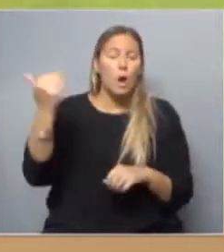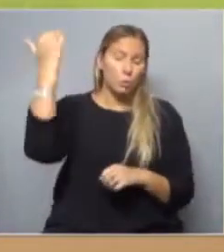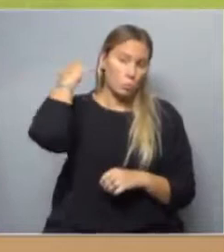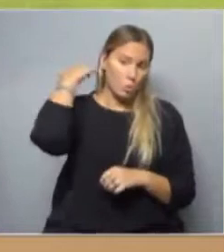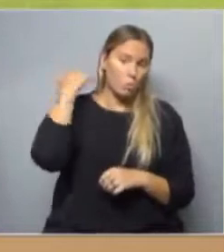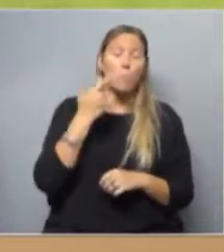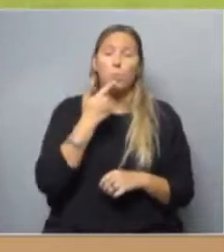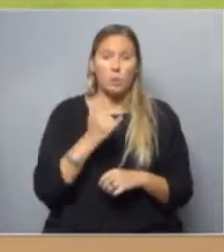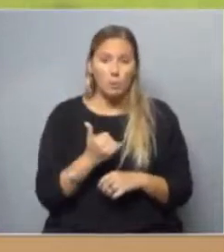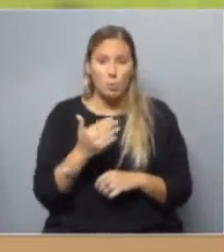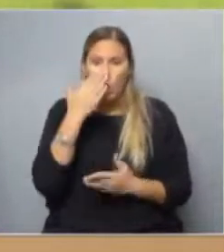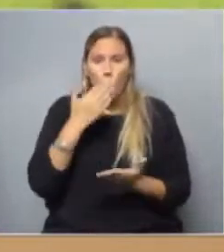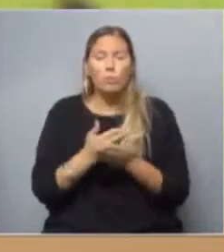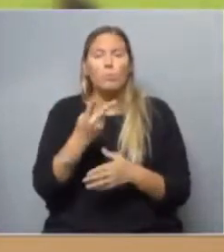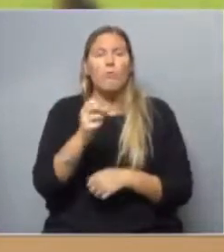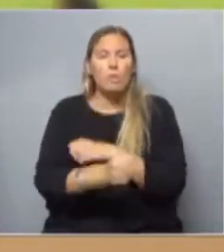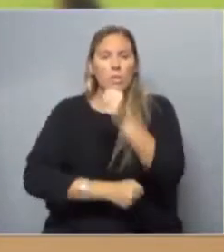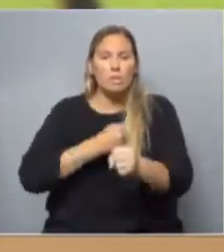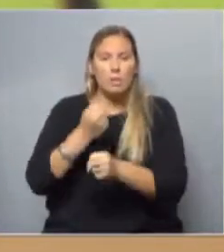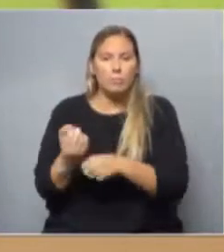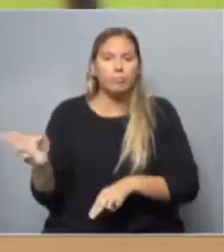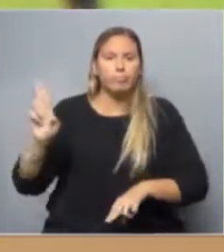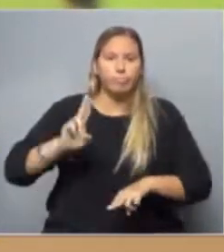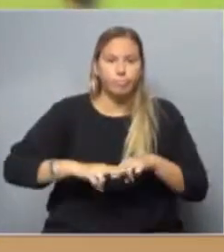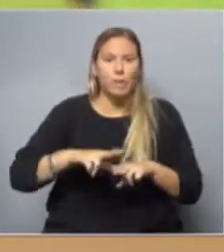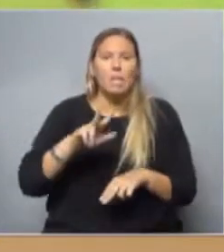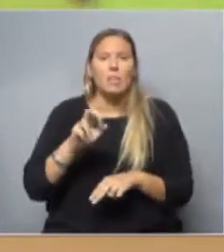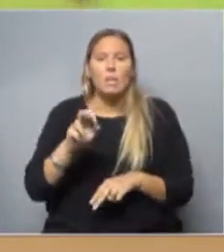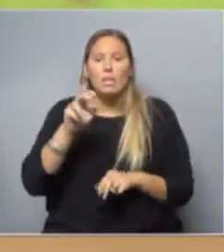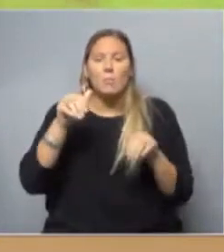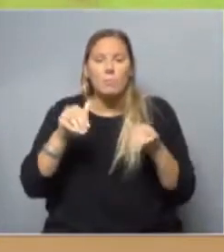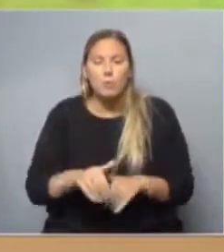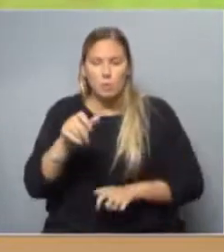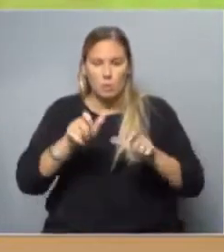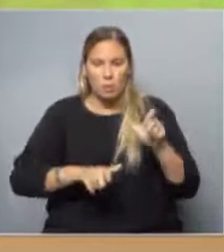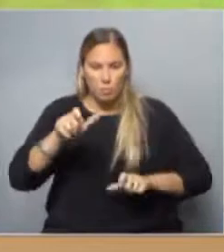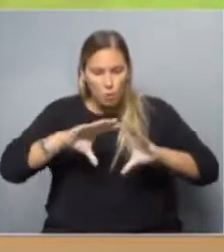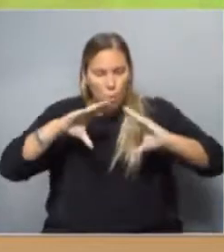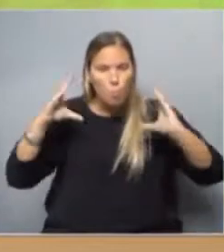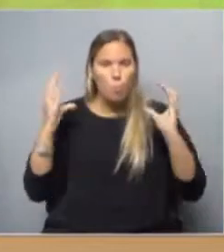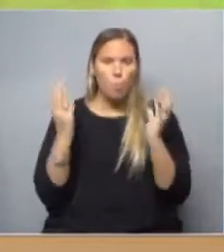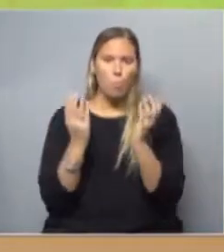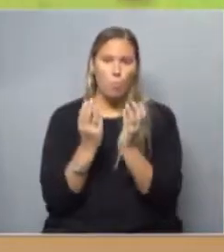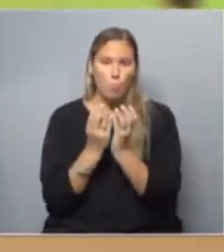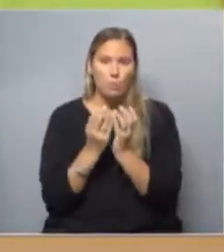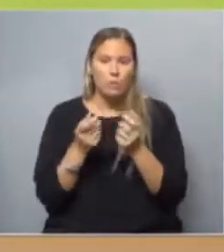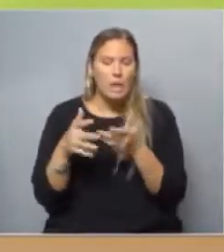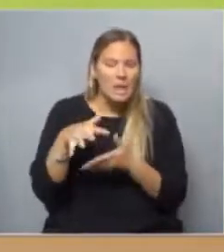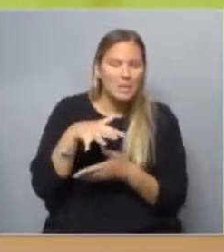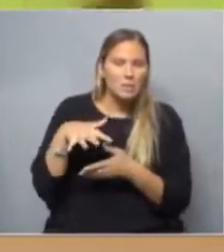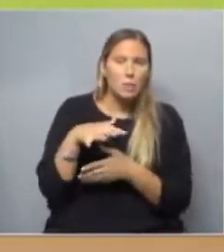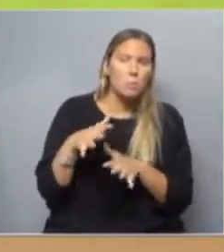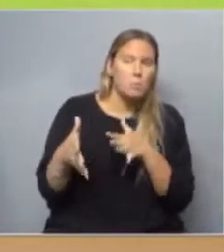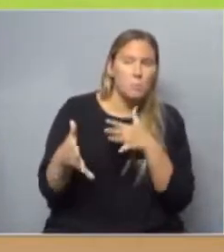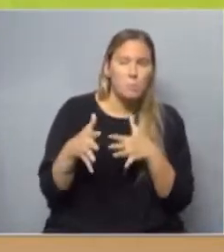tuberculosis. En los últimos 20 años mató a 30 millones de personas en todo el mundo. La incidencia